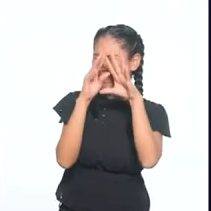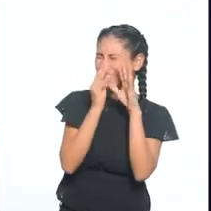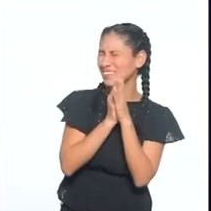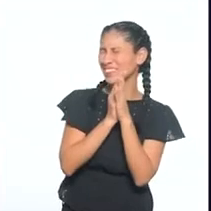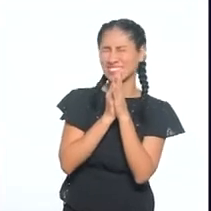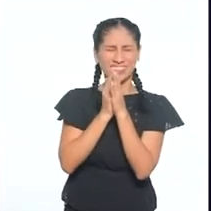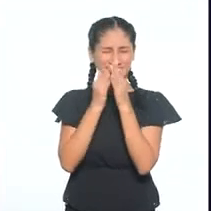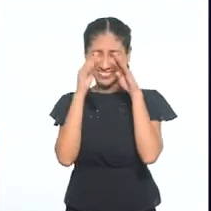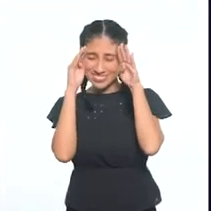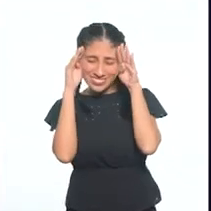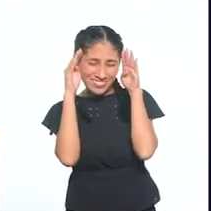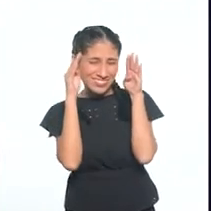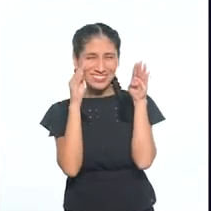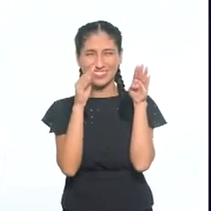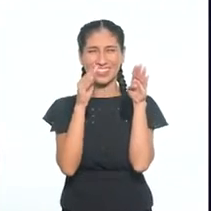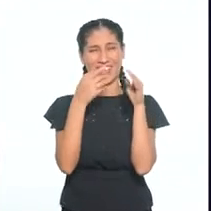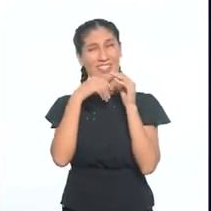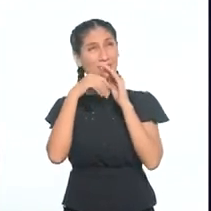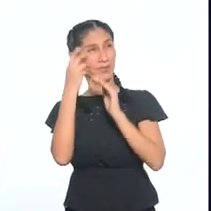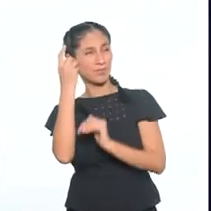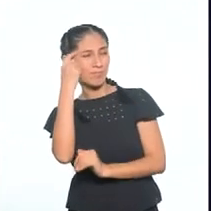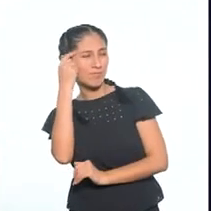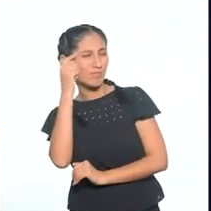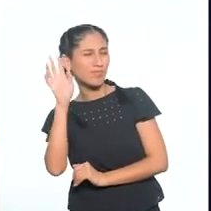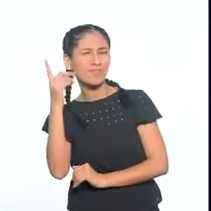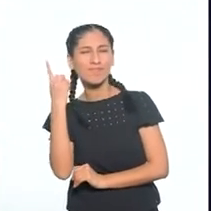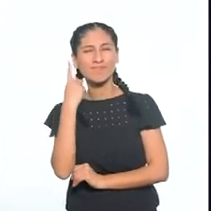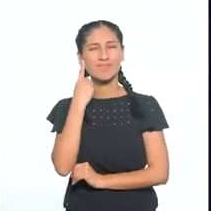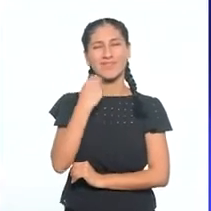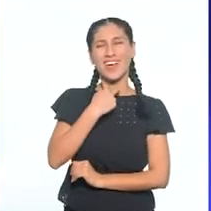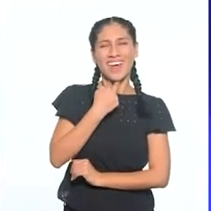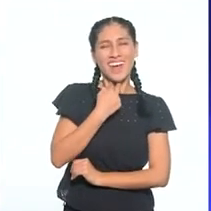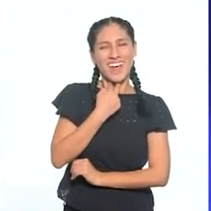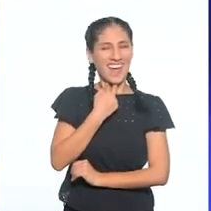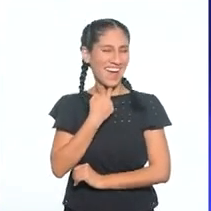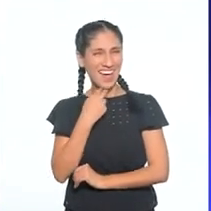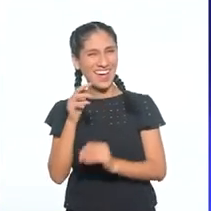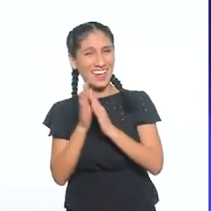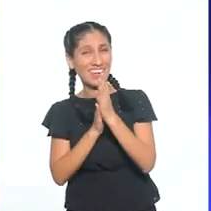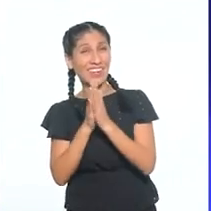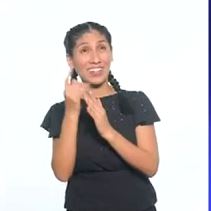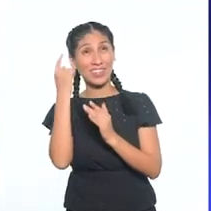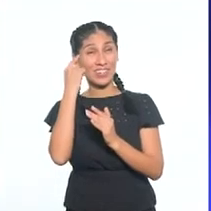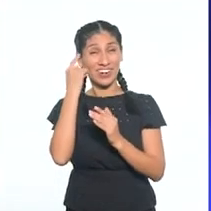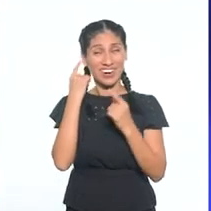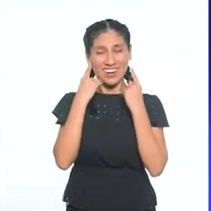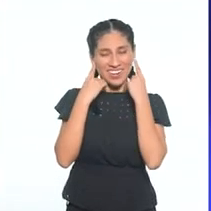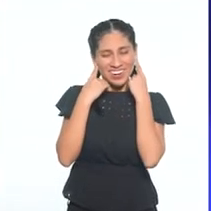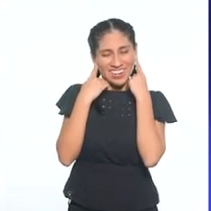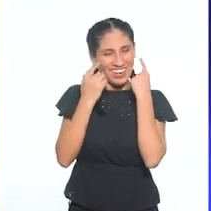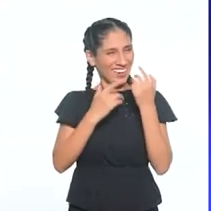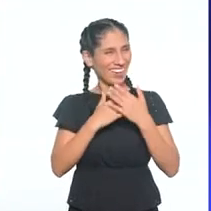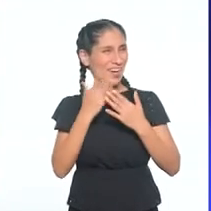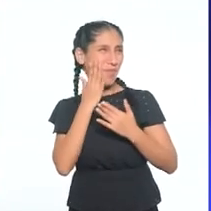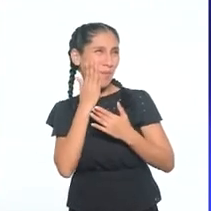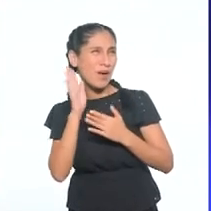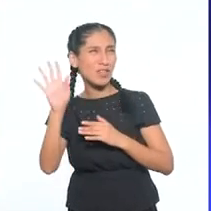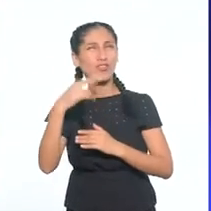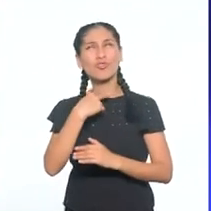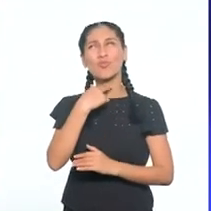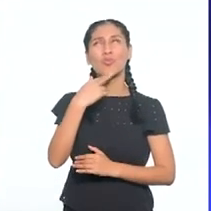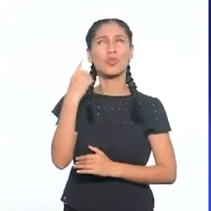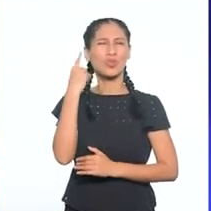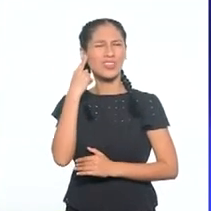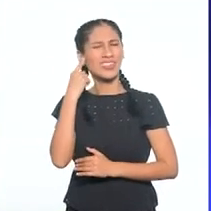y me concentro aún puedo escucharla es entonces que me entra una irrefrenable